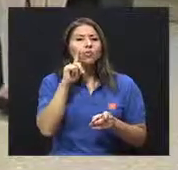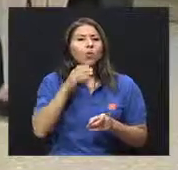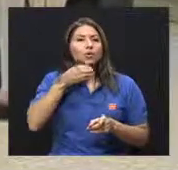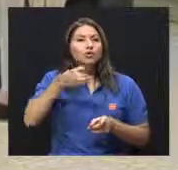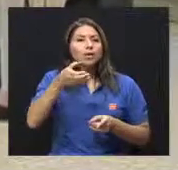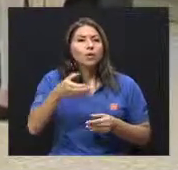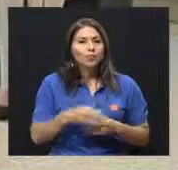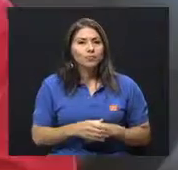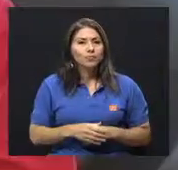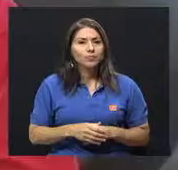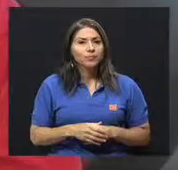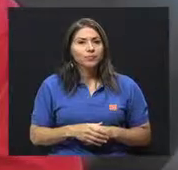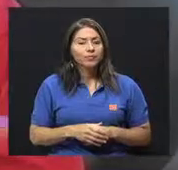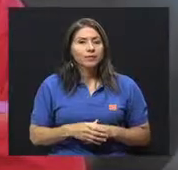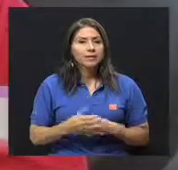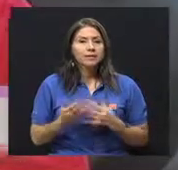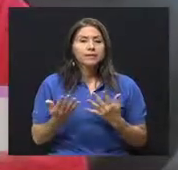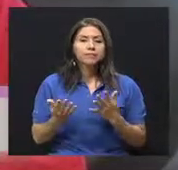Un consejo.